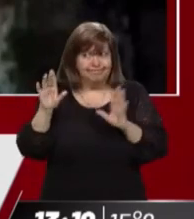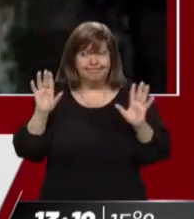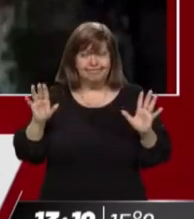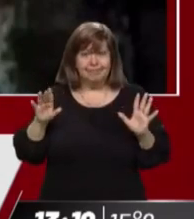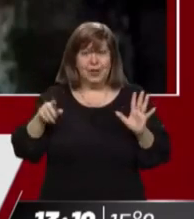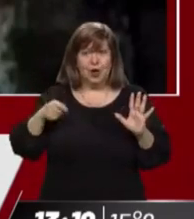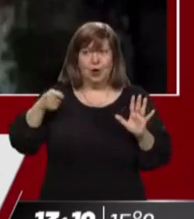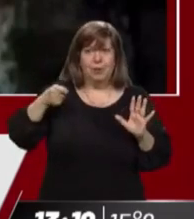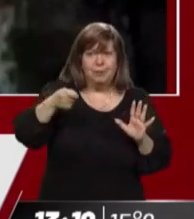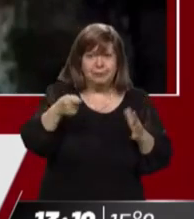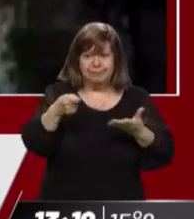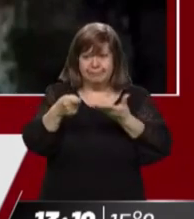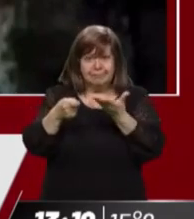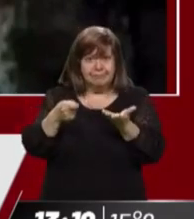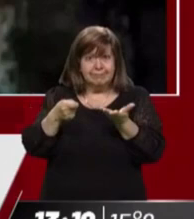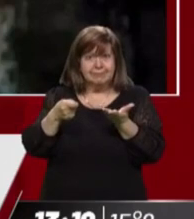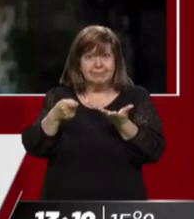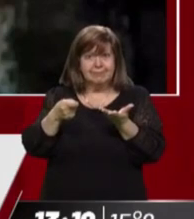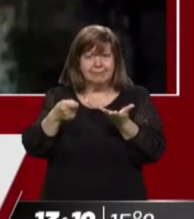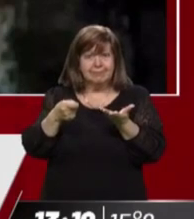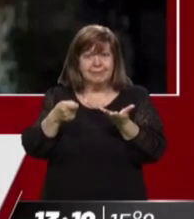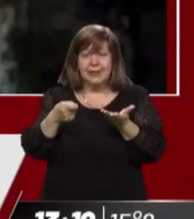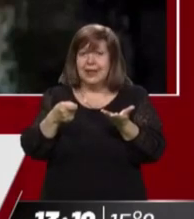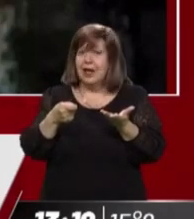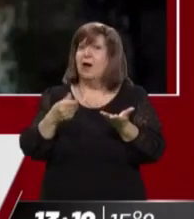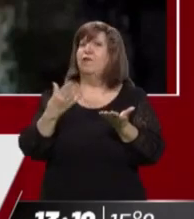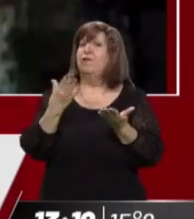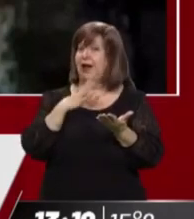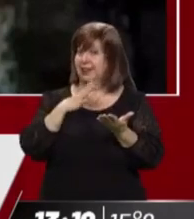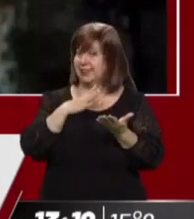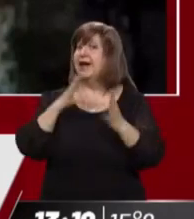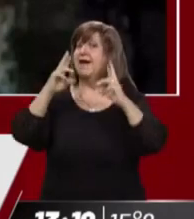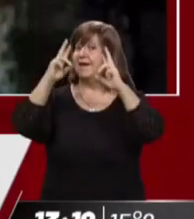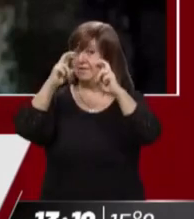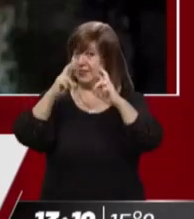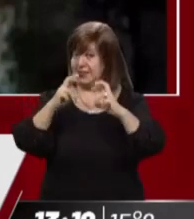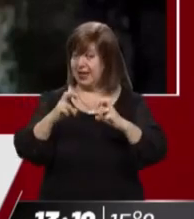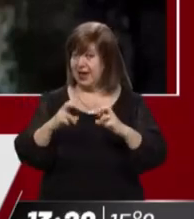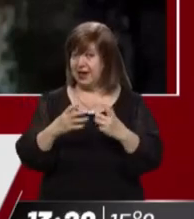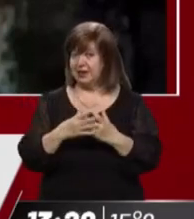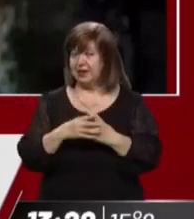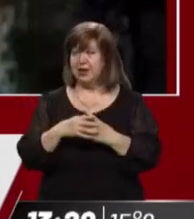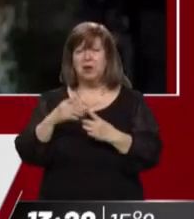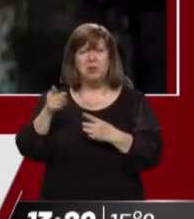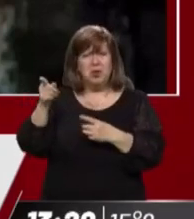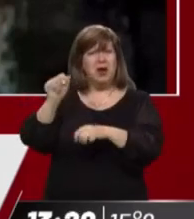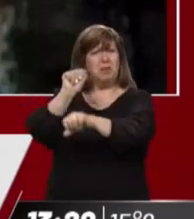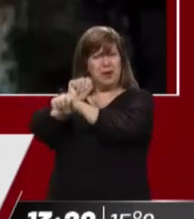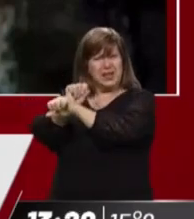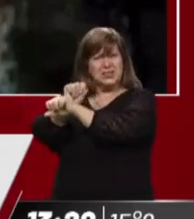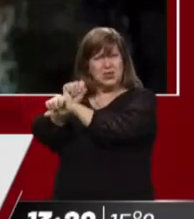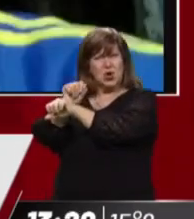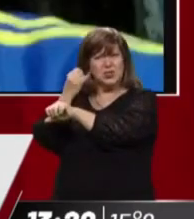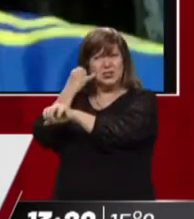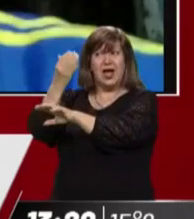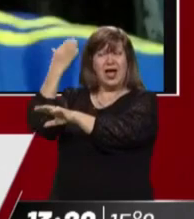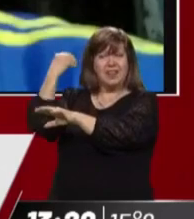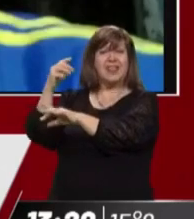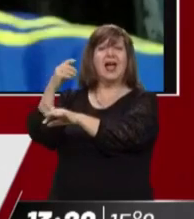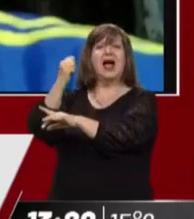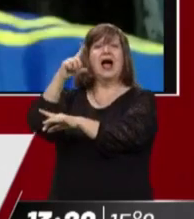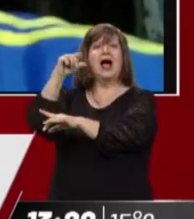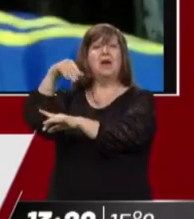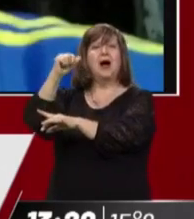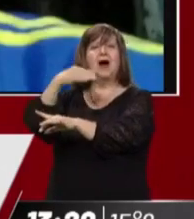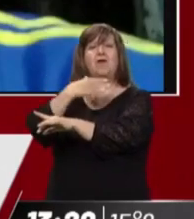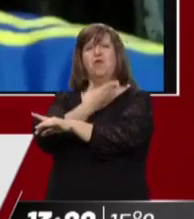a la sala de audiencias eso es algo que están en investigación este preso porque Cuántos controles pasa